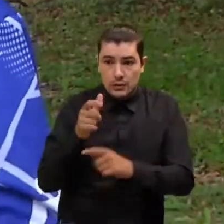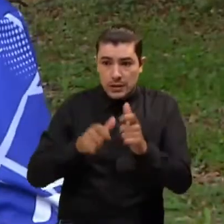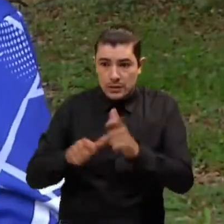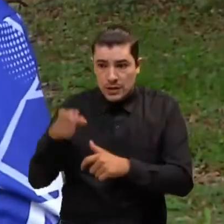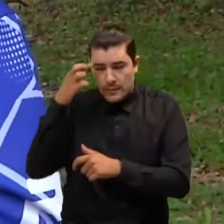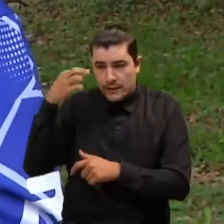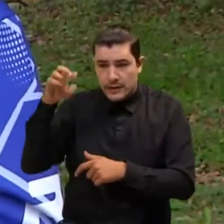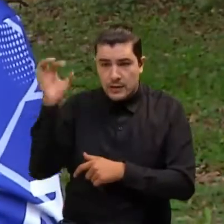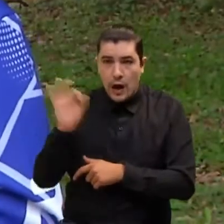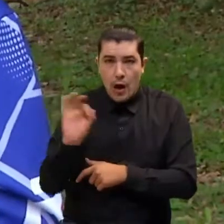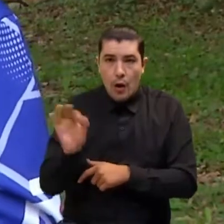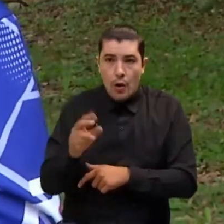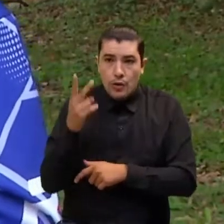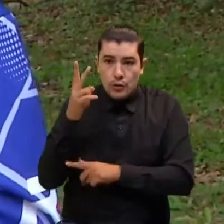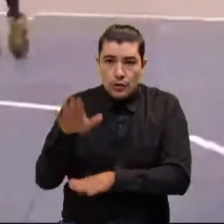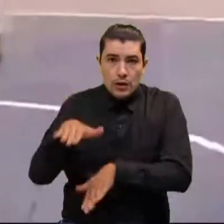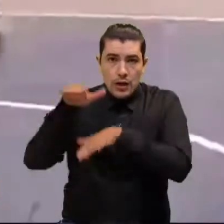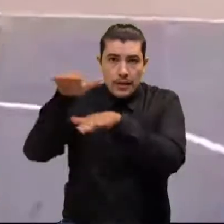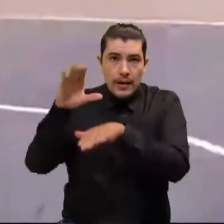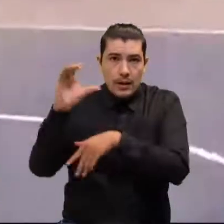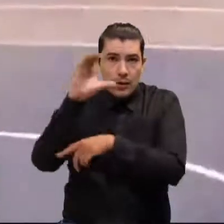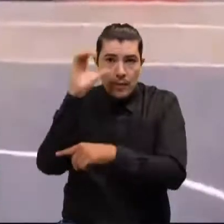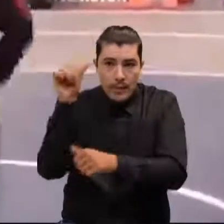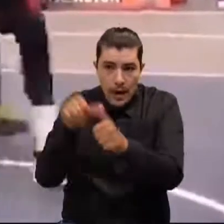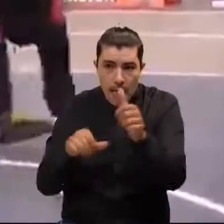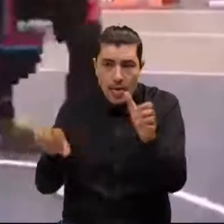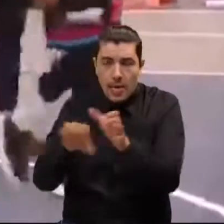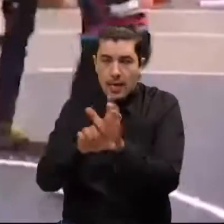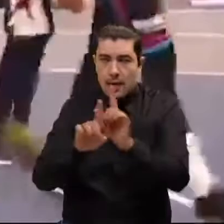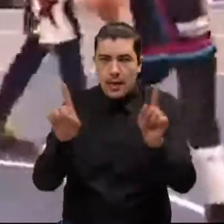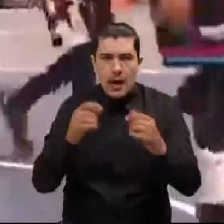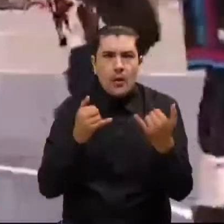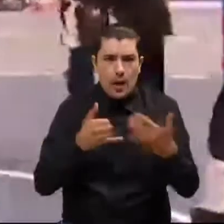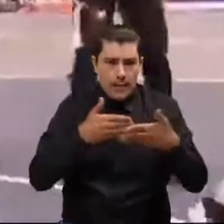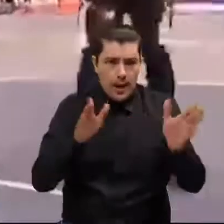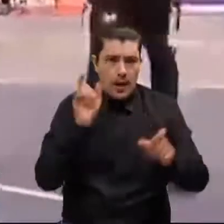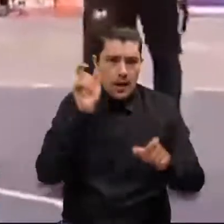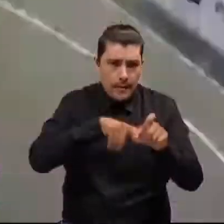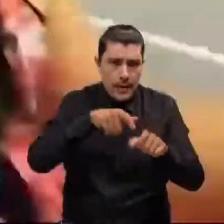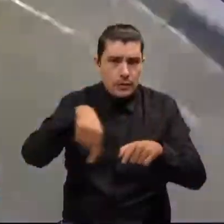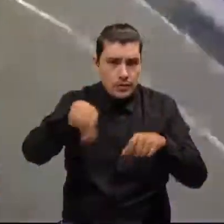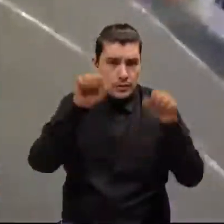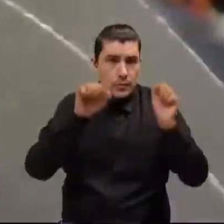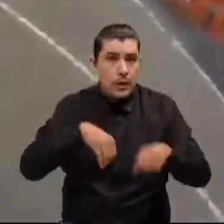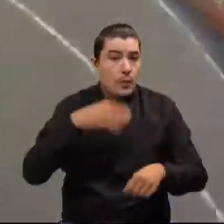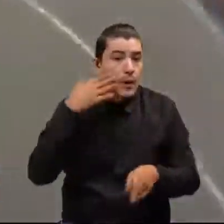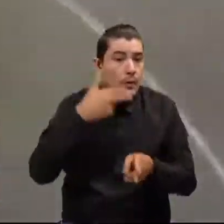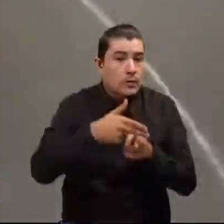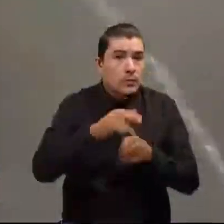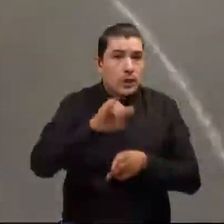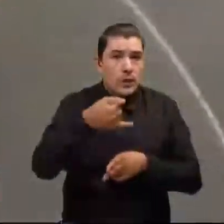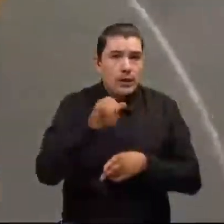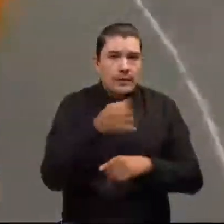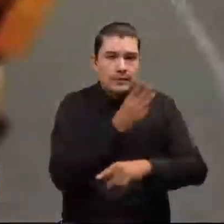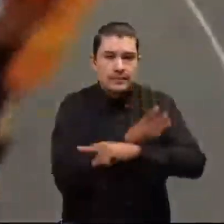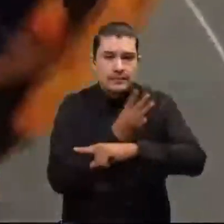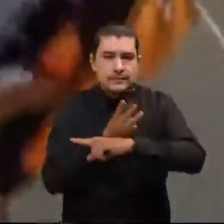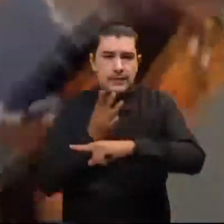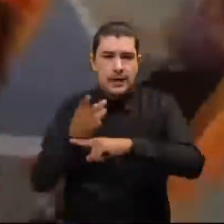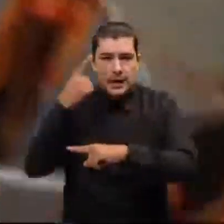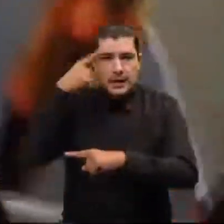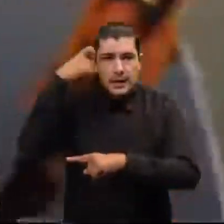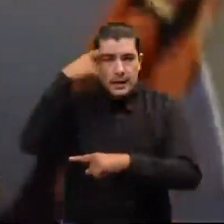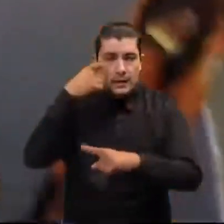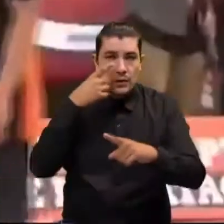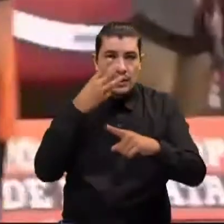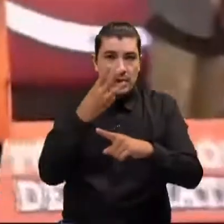más de dos selección colombia por cada equipo las inscripciones aún están abiertas y se podrán realizar el próximo jueves en www puntos 3